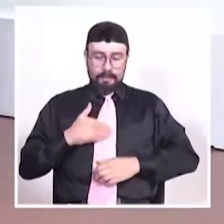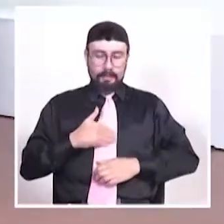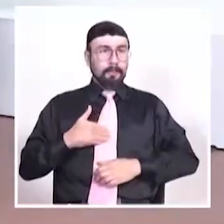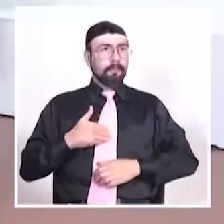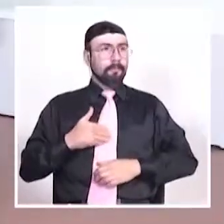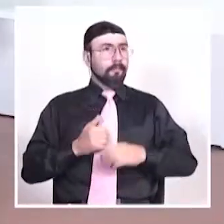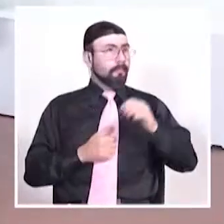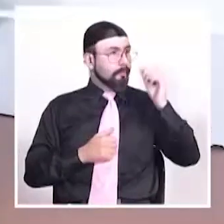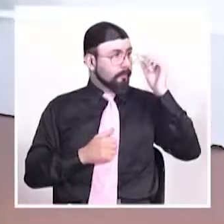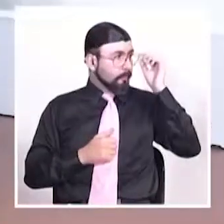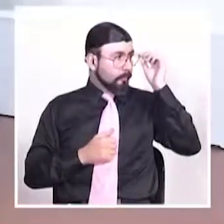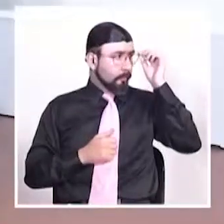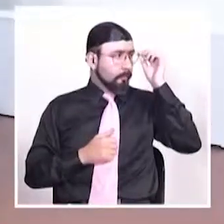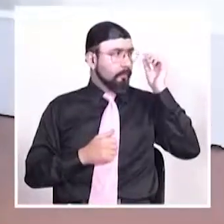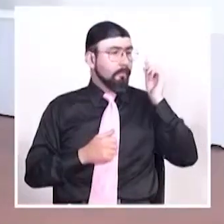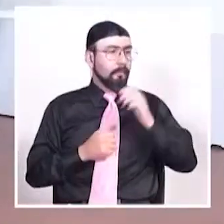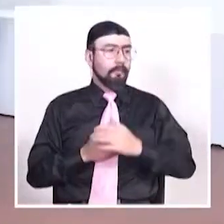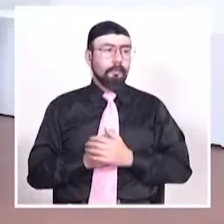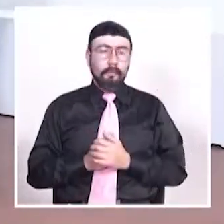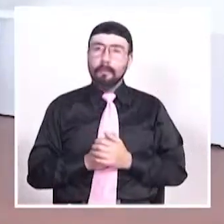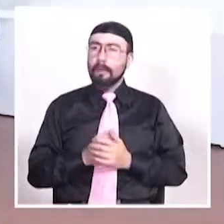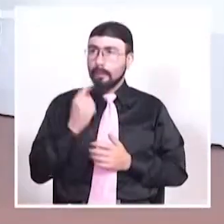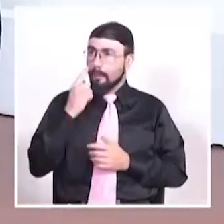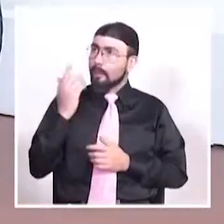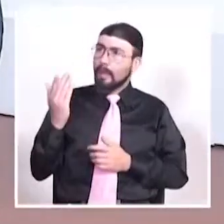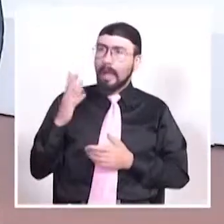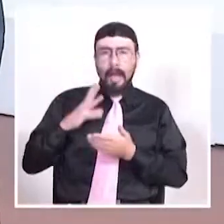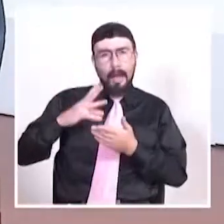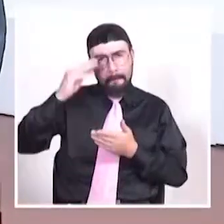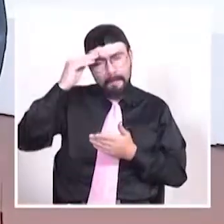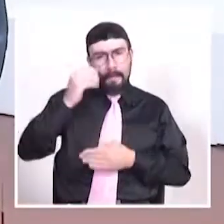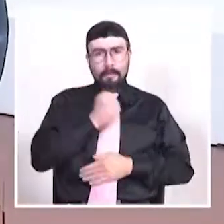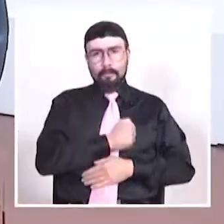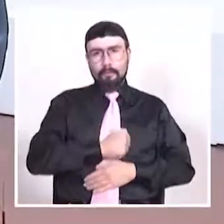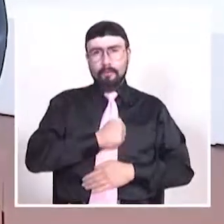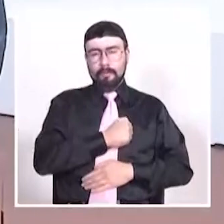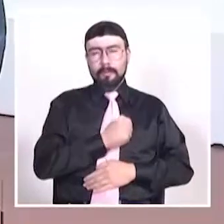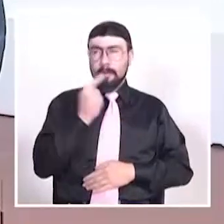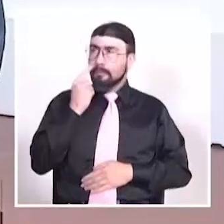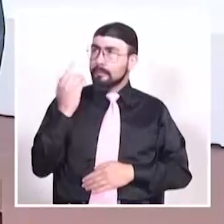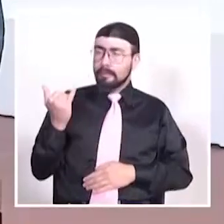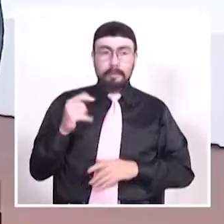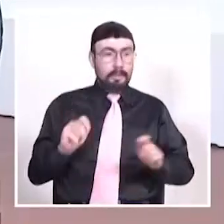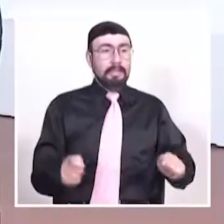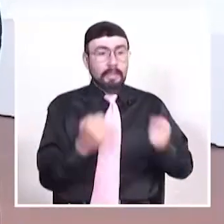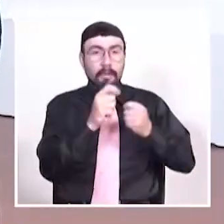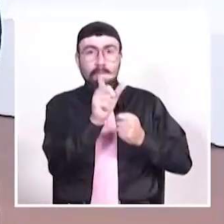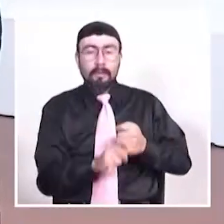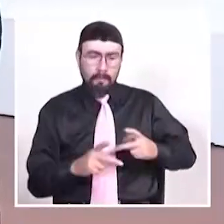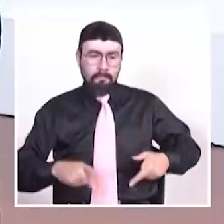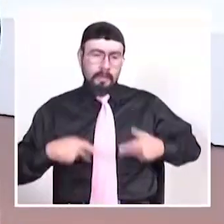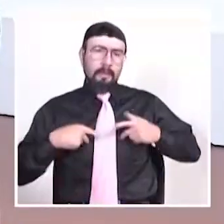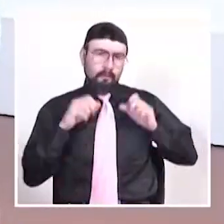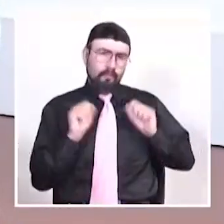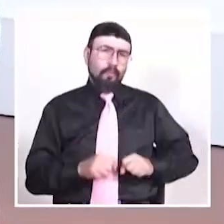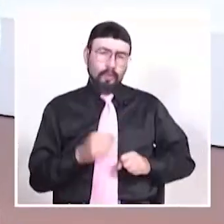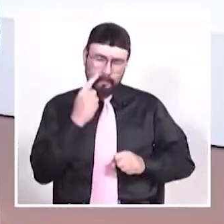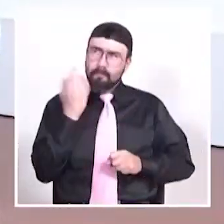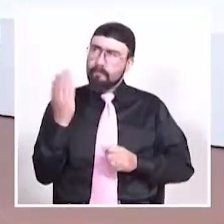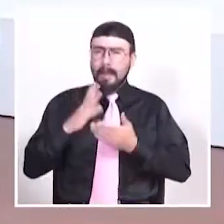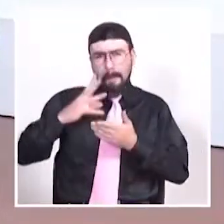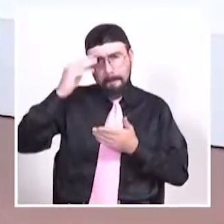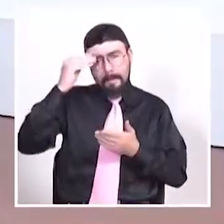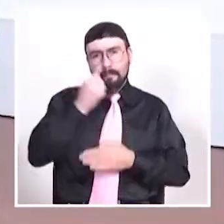la caviatura, el tor. Aprendan esto, ¿Ves? por favor, porque aquí. con esto le pueden salvar la vida a una persona.